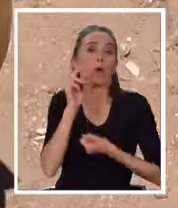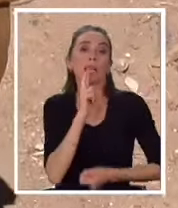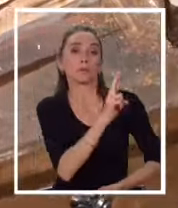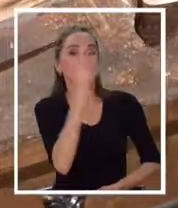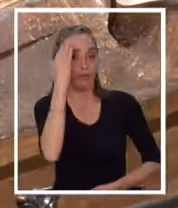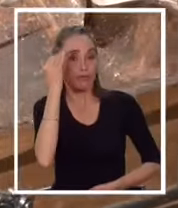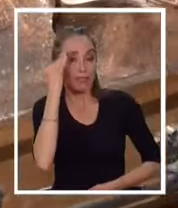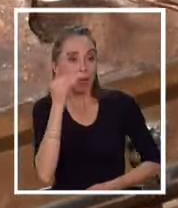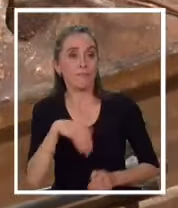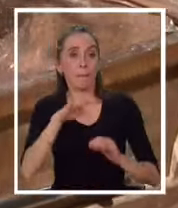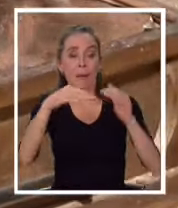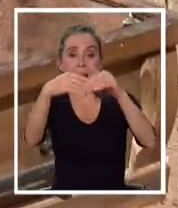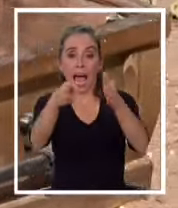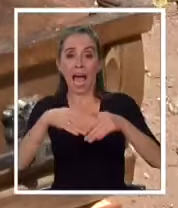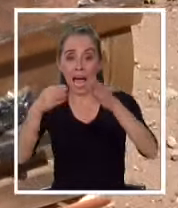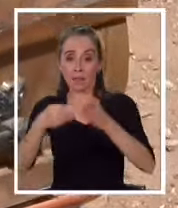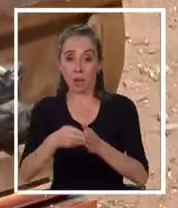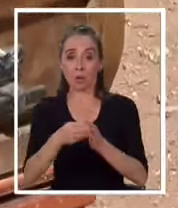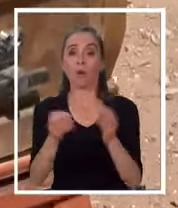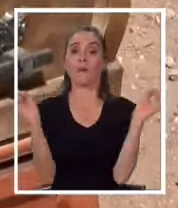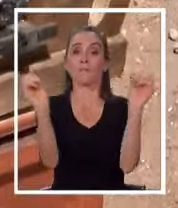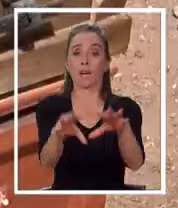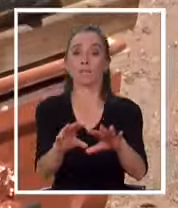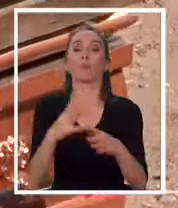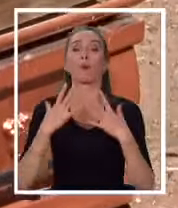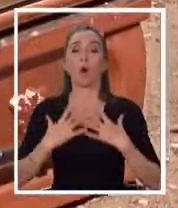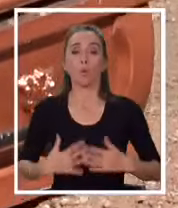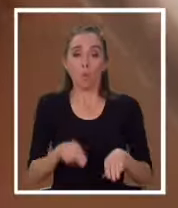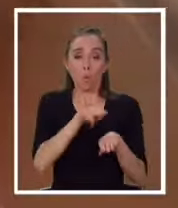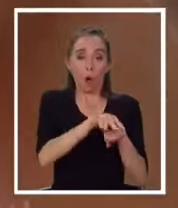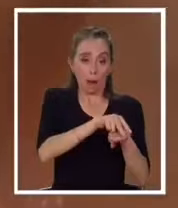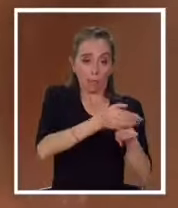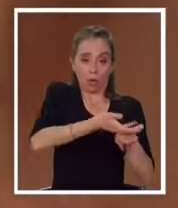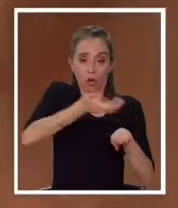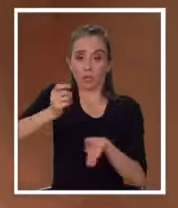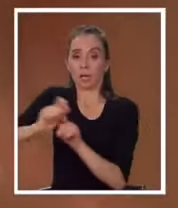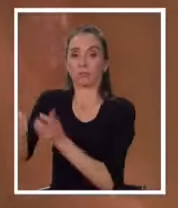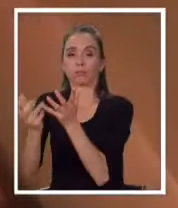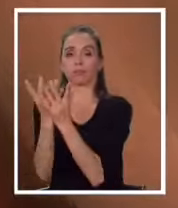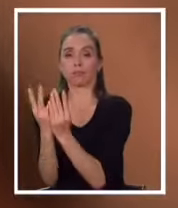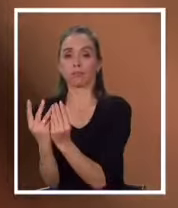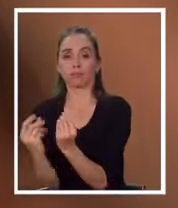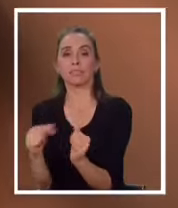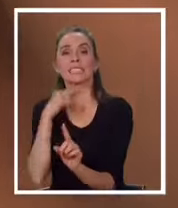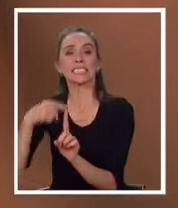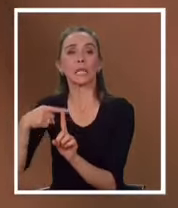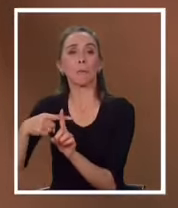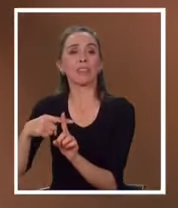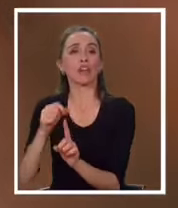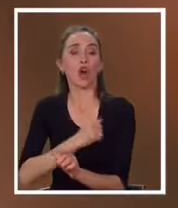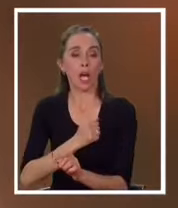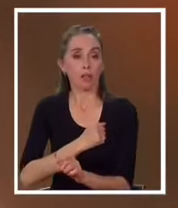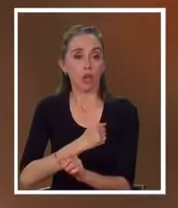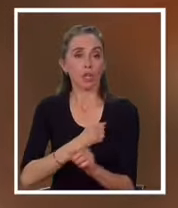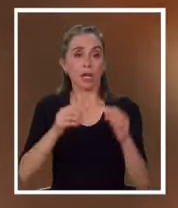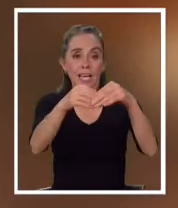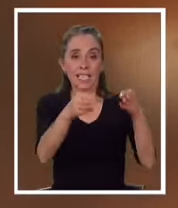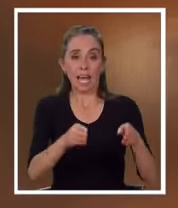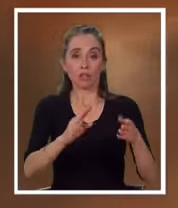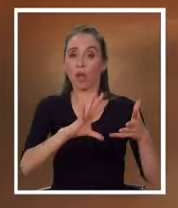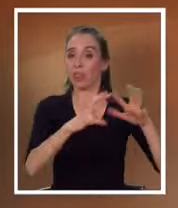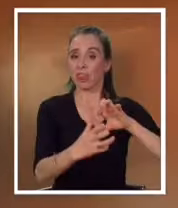Efectivamente, la mayoría de estos ataúdes son desechados tras la cremación de los cuerpos en el cinerario de este cementerio, pero no son destruidos de